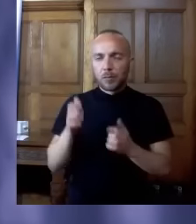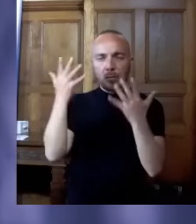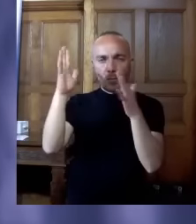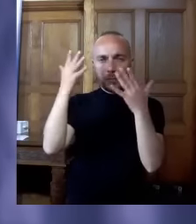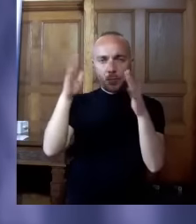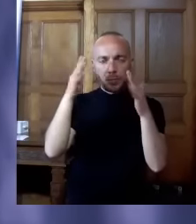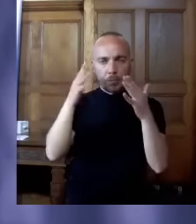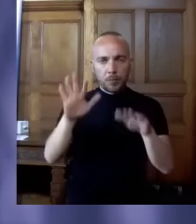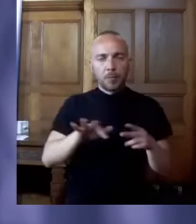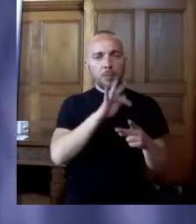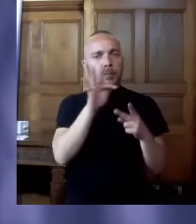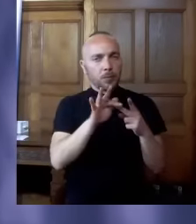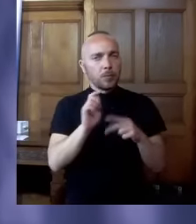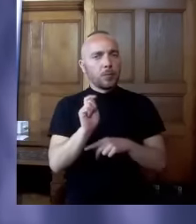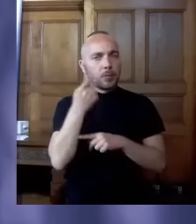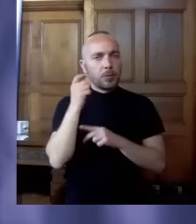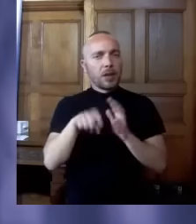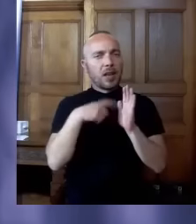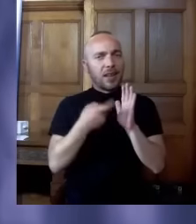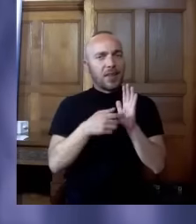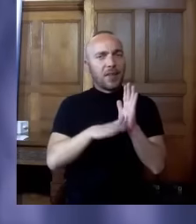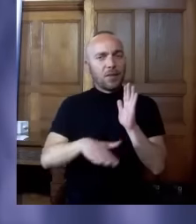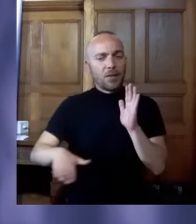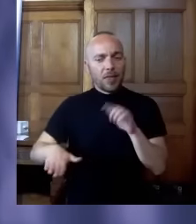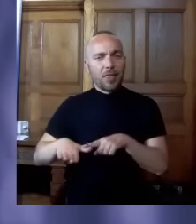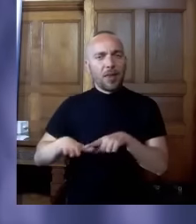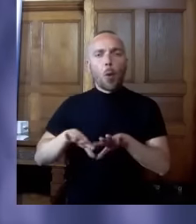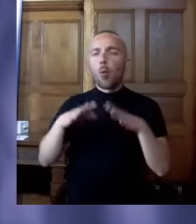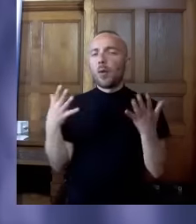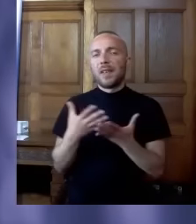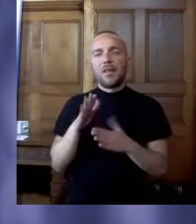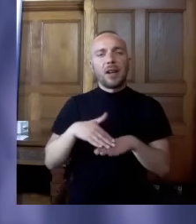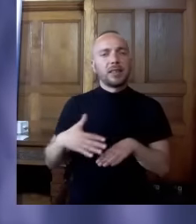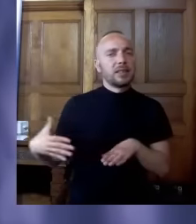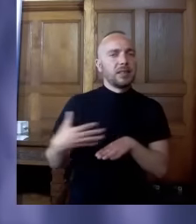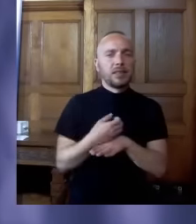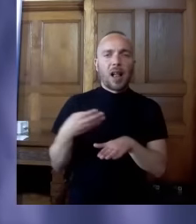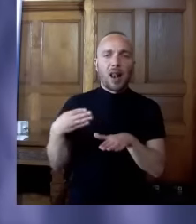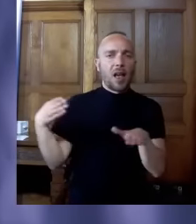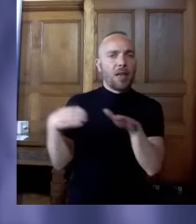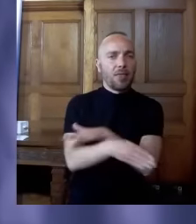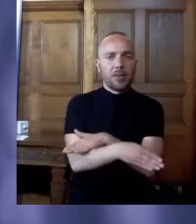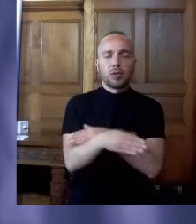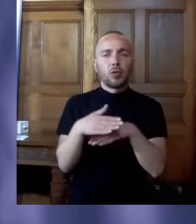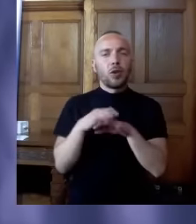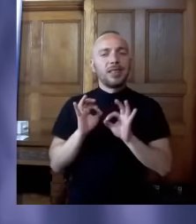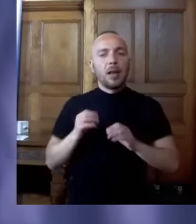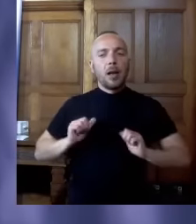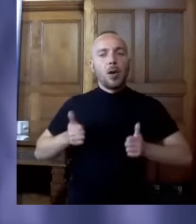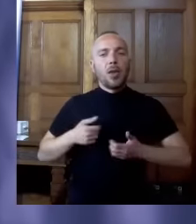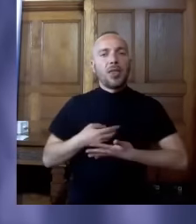conseguido que en la ley de infancia se Universal El acceso a las 18 semanas